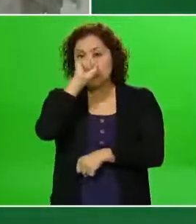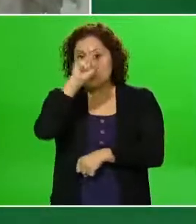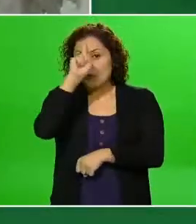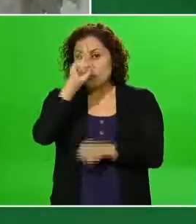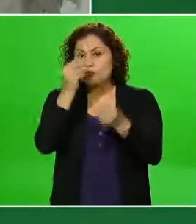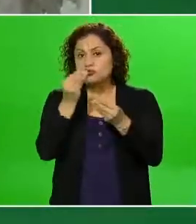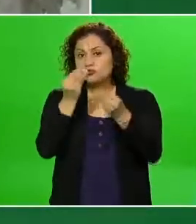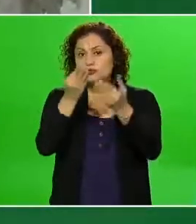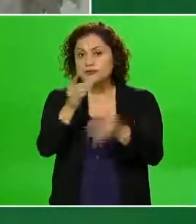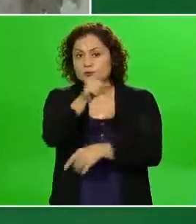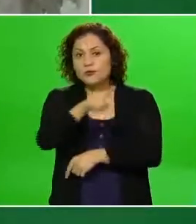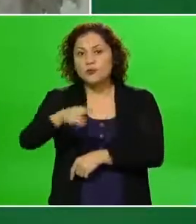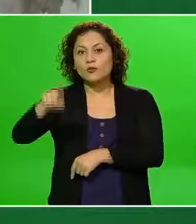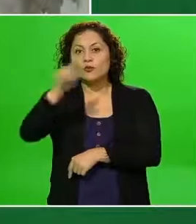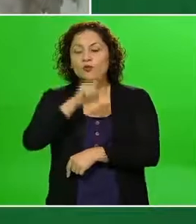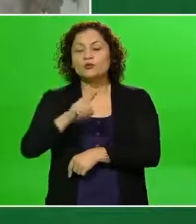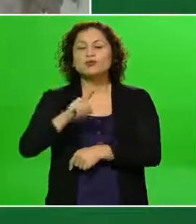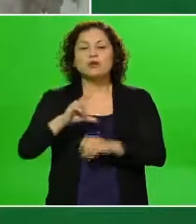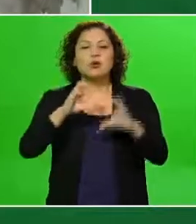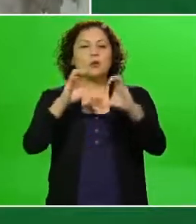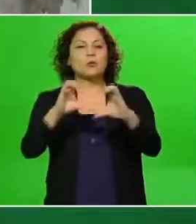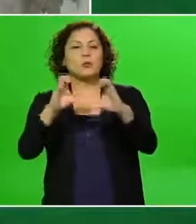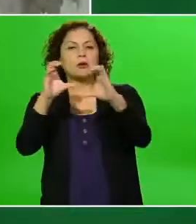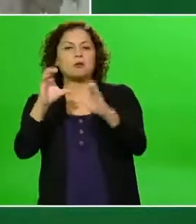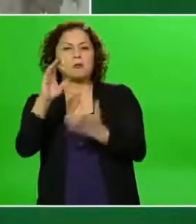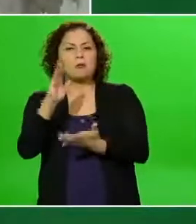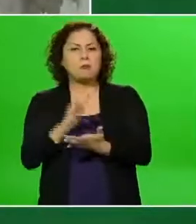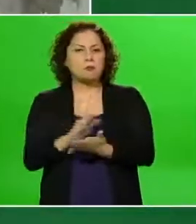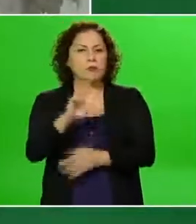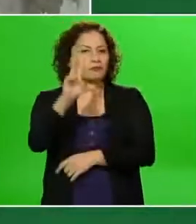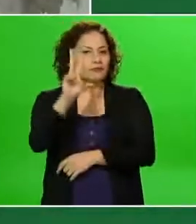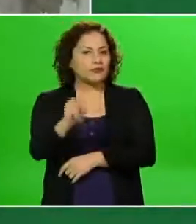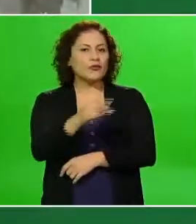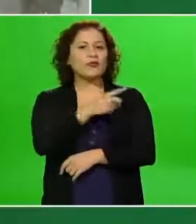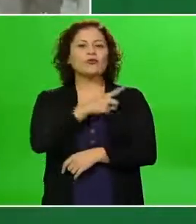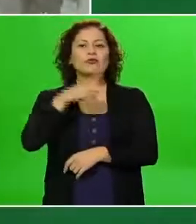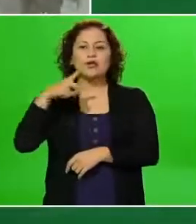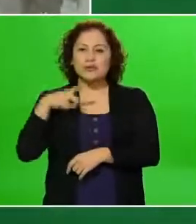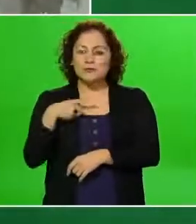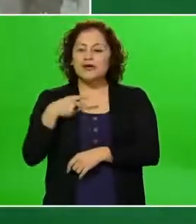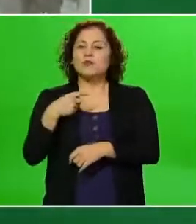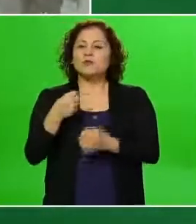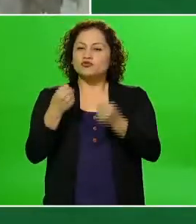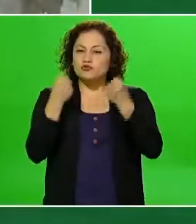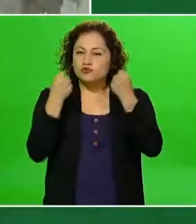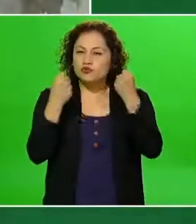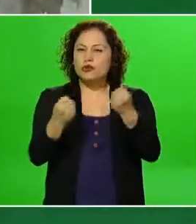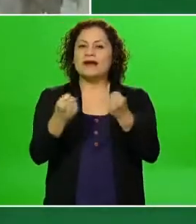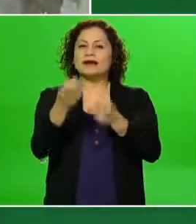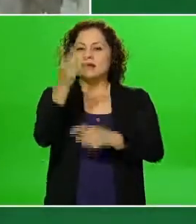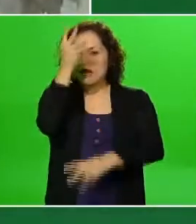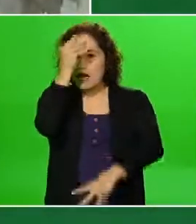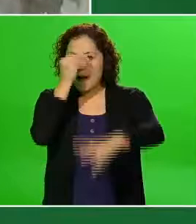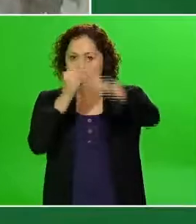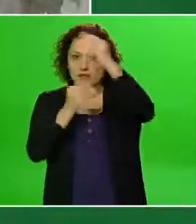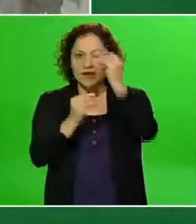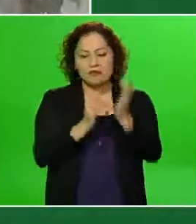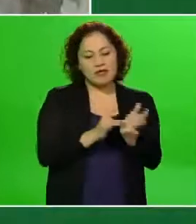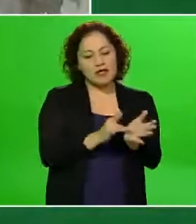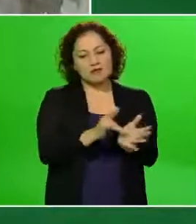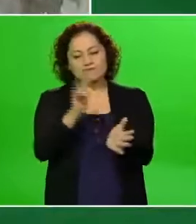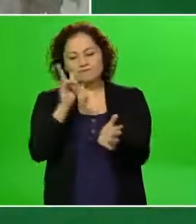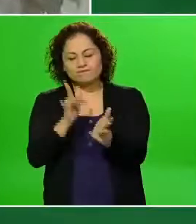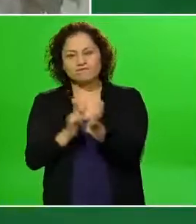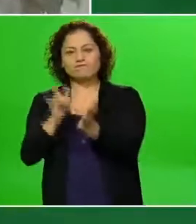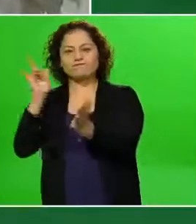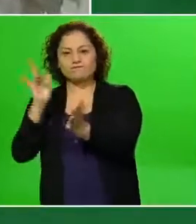disminuir la percepción del riesgo. Tenemos que crear hábitos muy saludables que hemos ido aprendiendo a